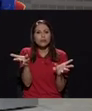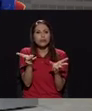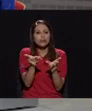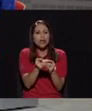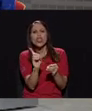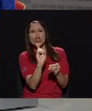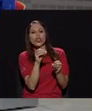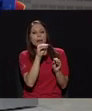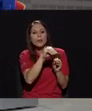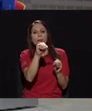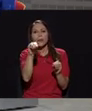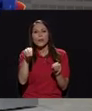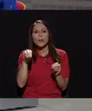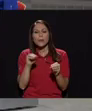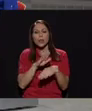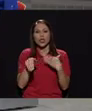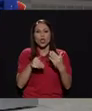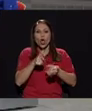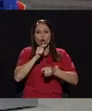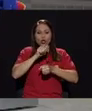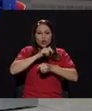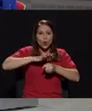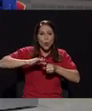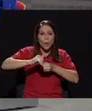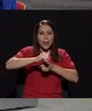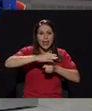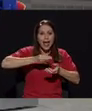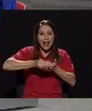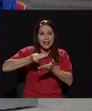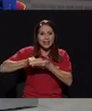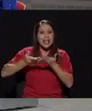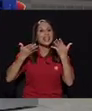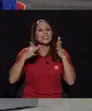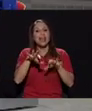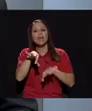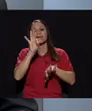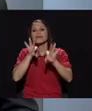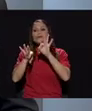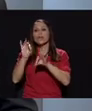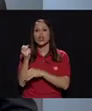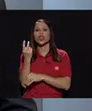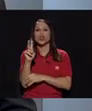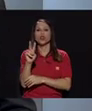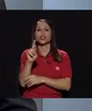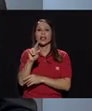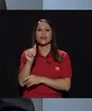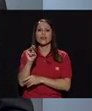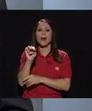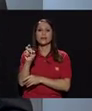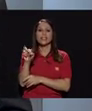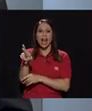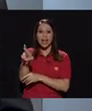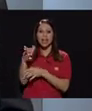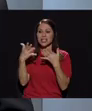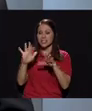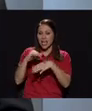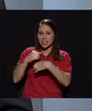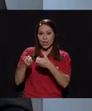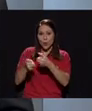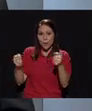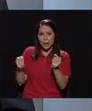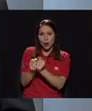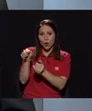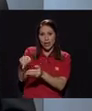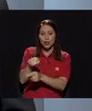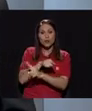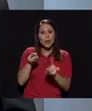los humedales del país. Ya ubicaron a los 12 Ramsar, ya hicieron un mapa con ellos, pero continuarán